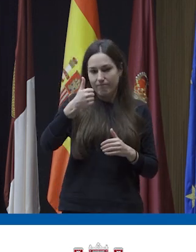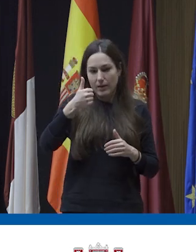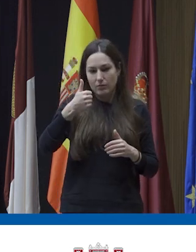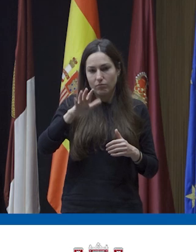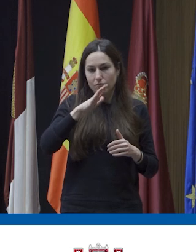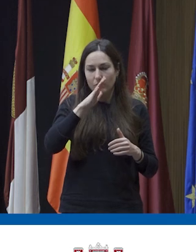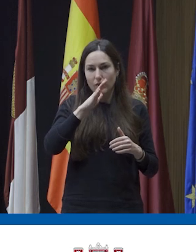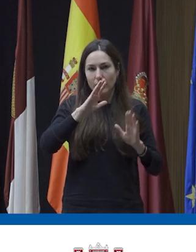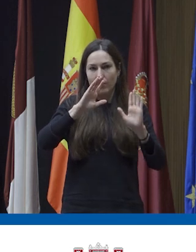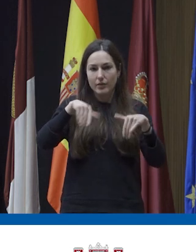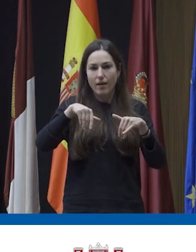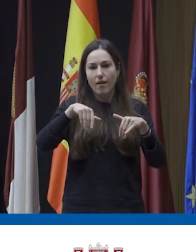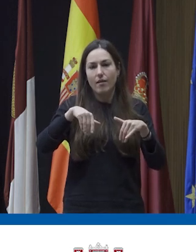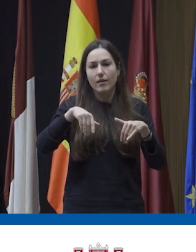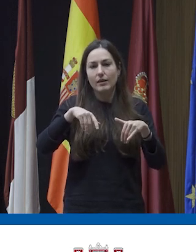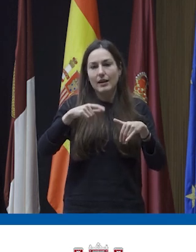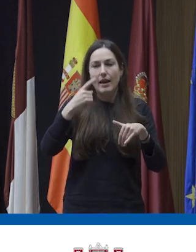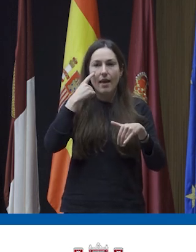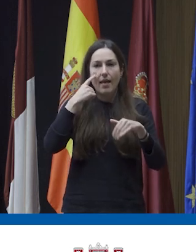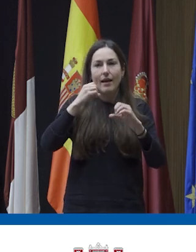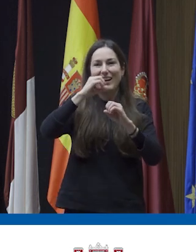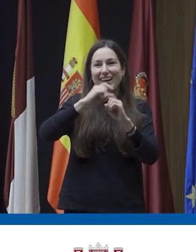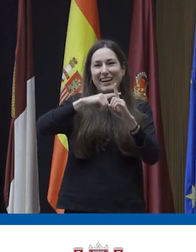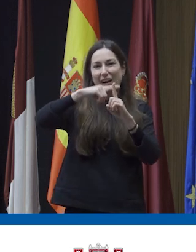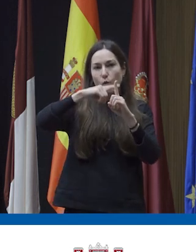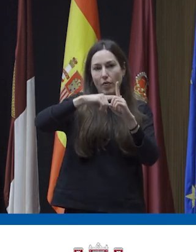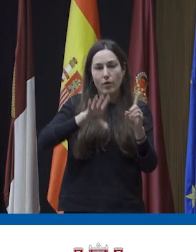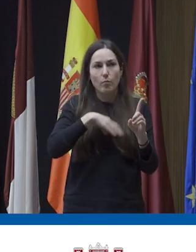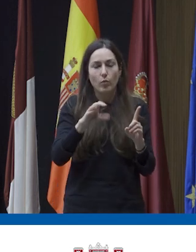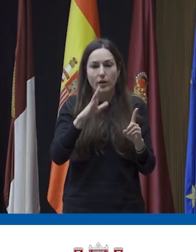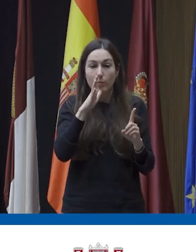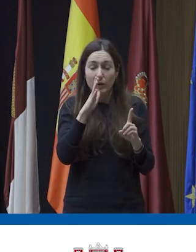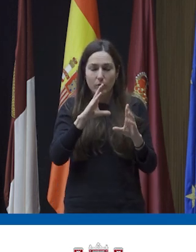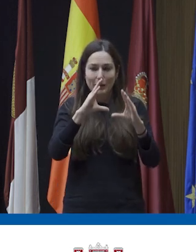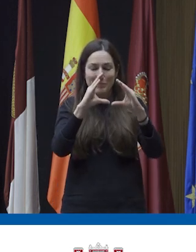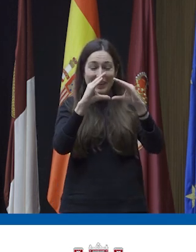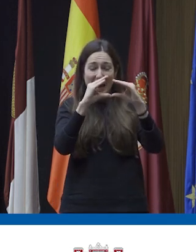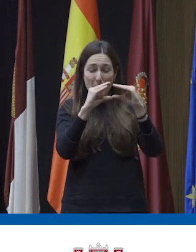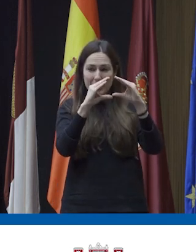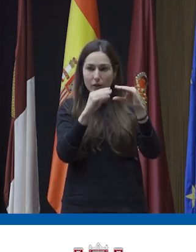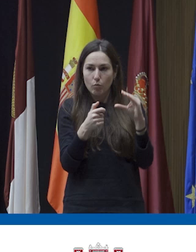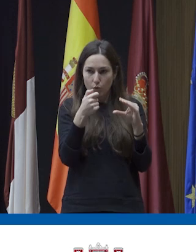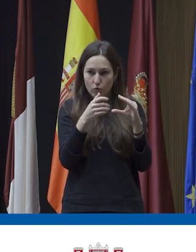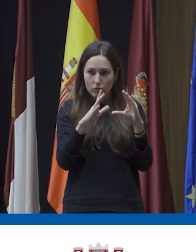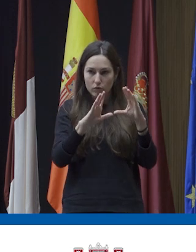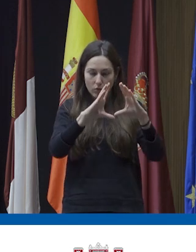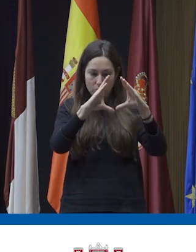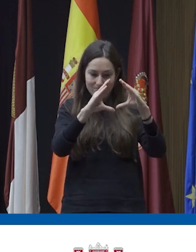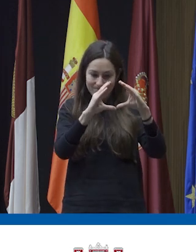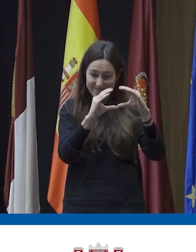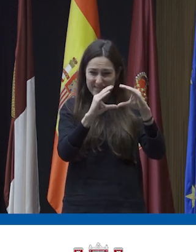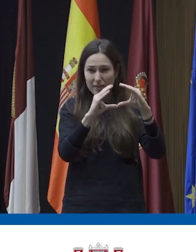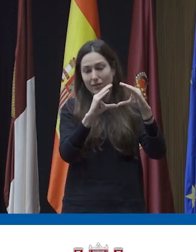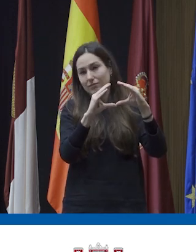de graduación. ¿Por qué? Pues porque apretamos un poquito al ojo y lo puede, entre comillas, achatar un poco y luego generar defectos de graduación, pero